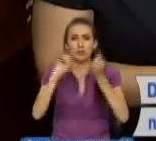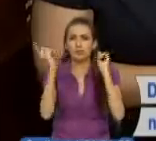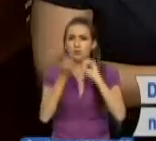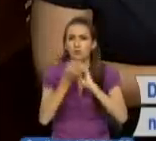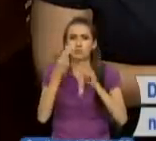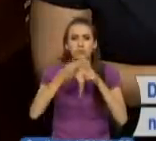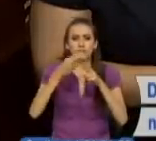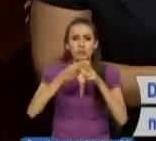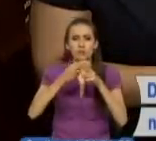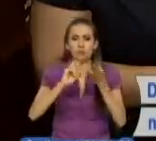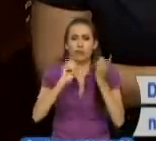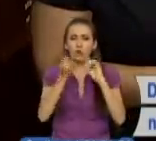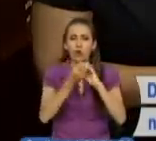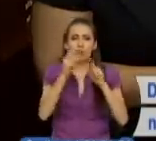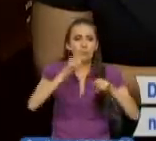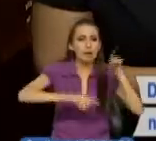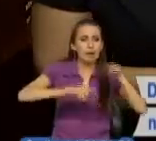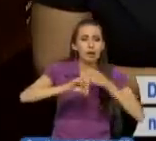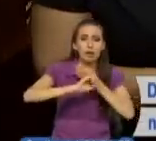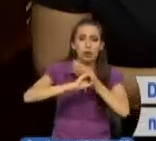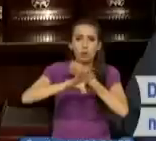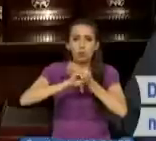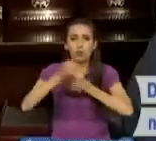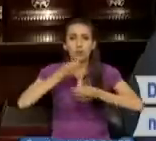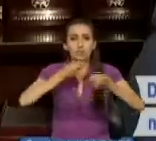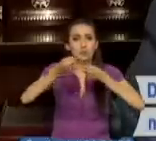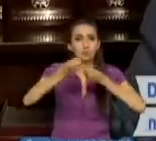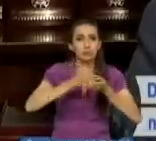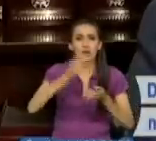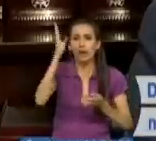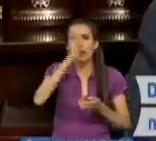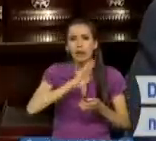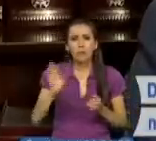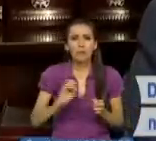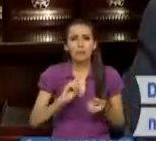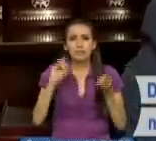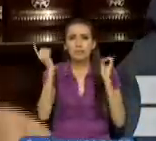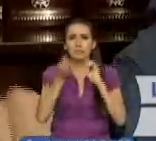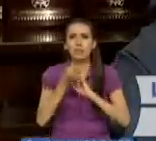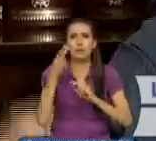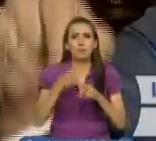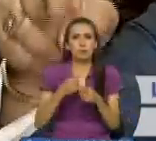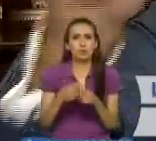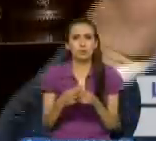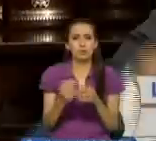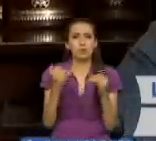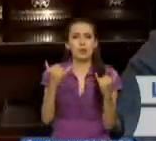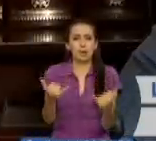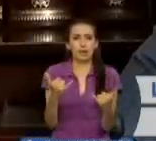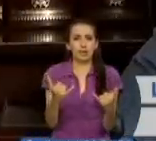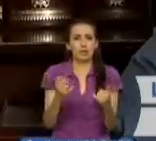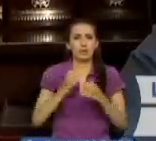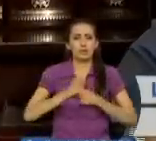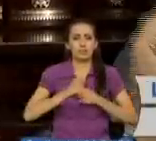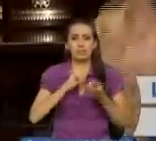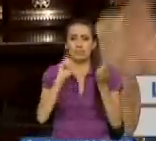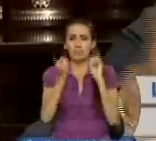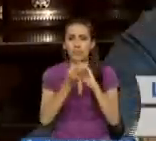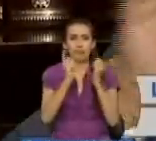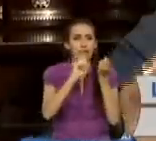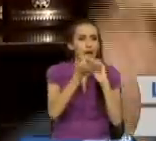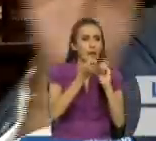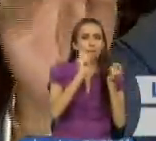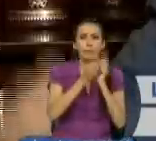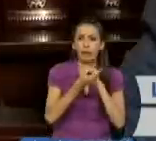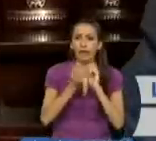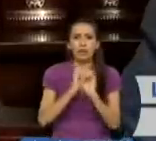transcripciones como se advierten ciertas publicaciones de prensa jamás se cambió de nombres aquí no estamos hablando del cambio de nombres o el cambio